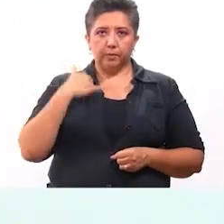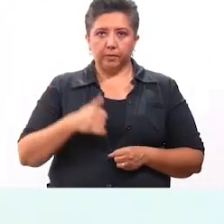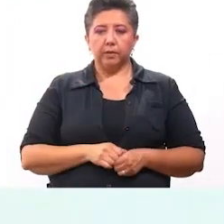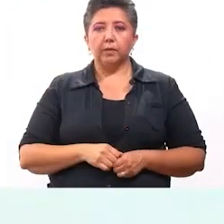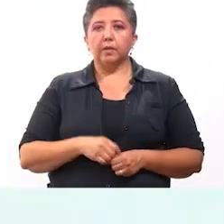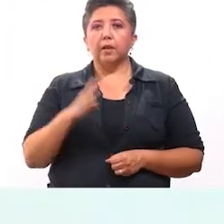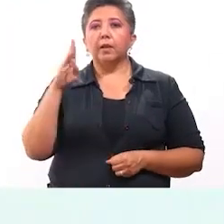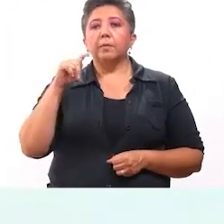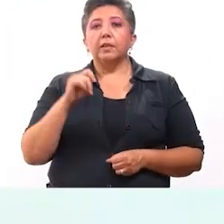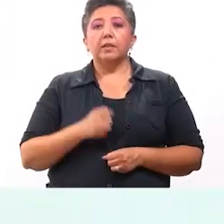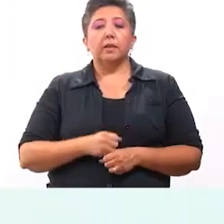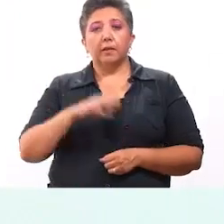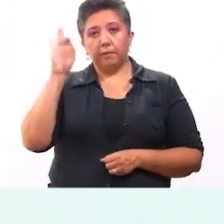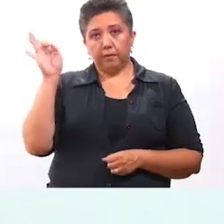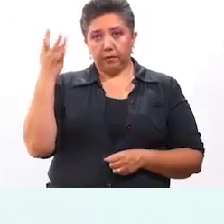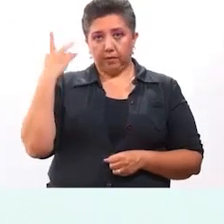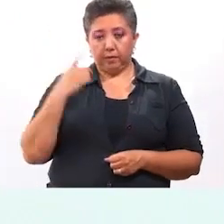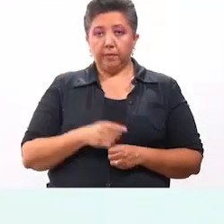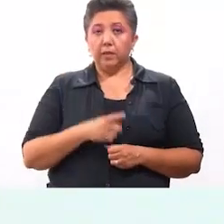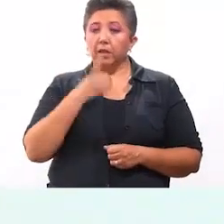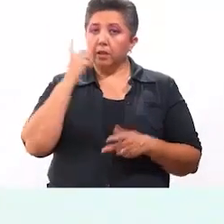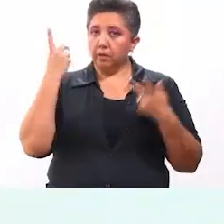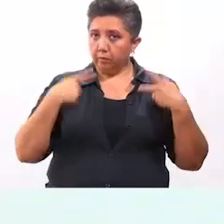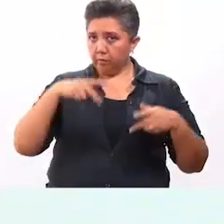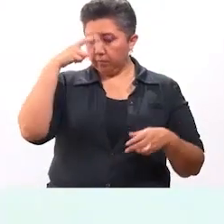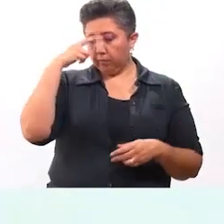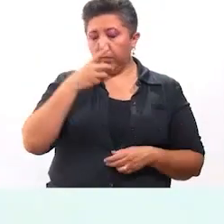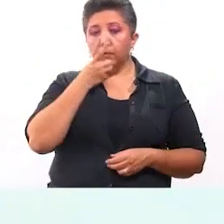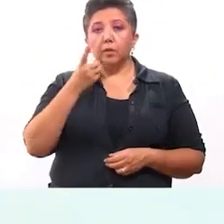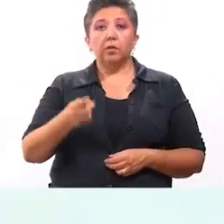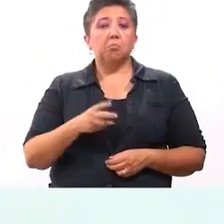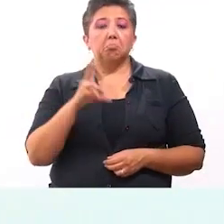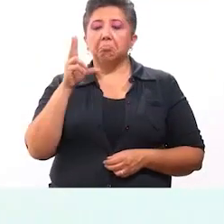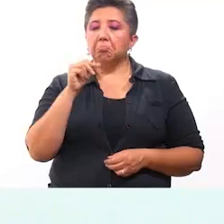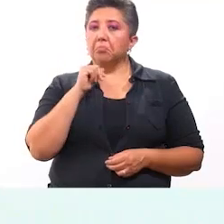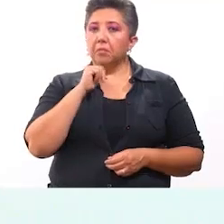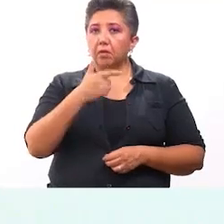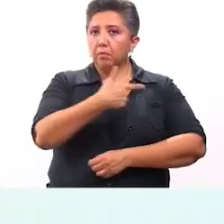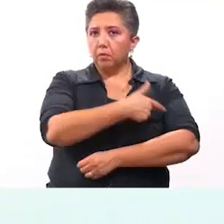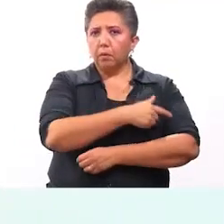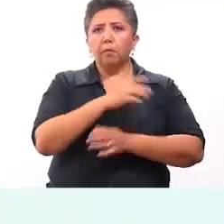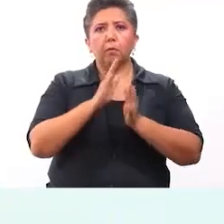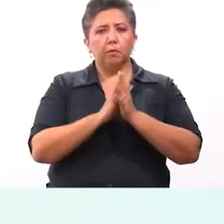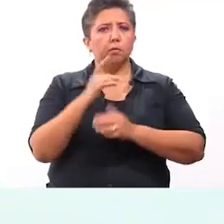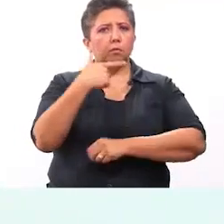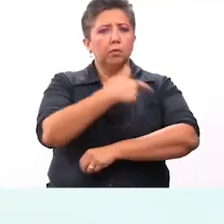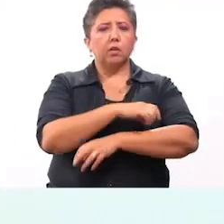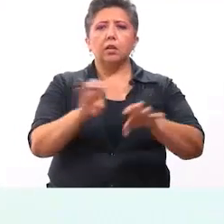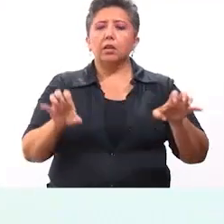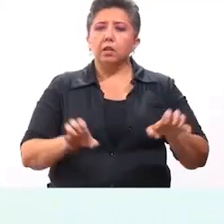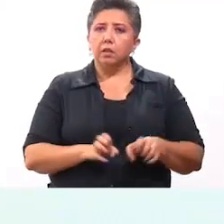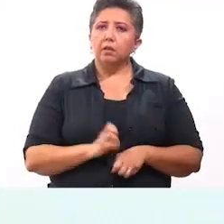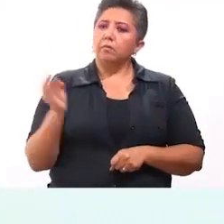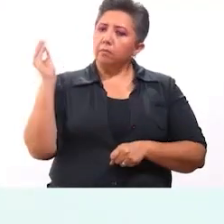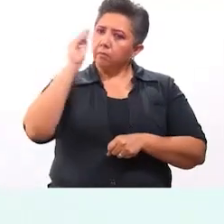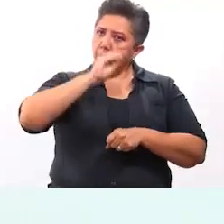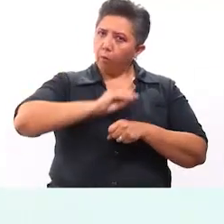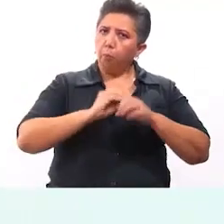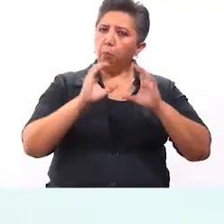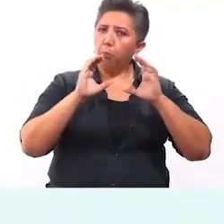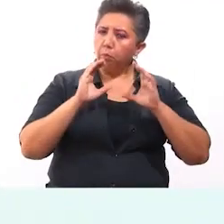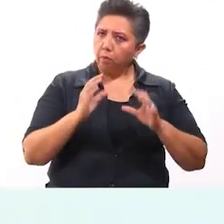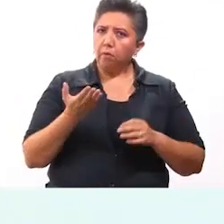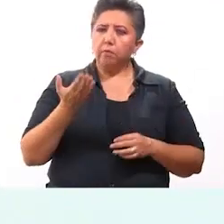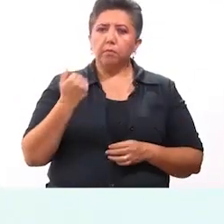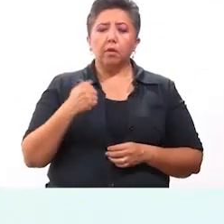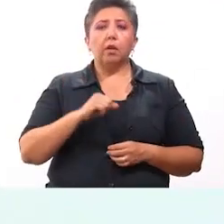y de Bienestar Federal. Las personas que no han recibido la vacuna se les invita a aplicarla, a hacer equipo y sumarse a la protección de su